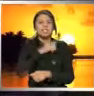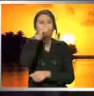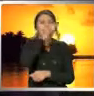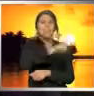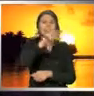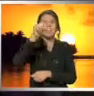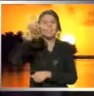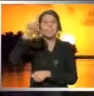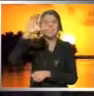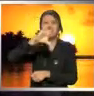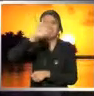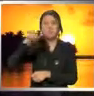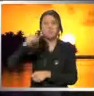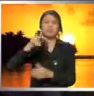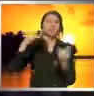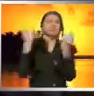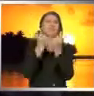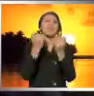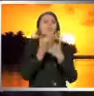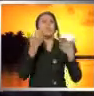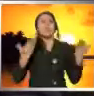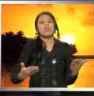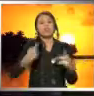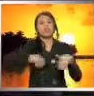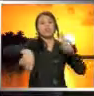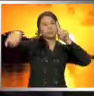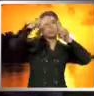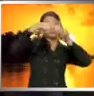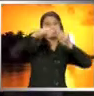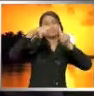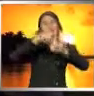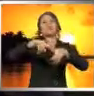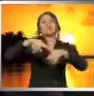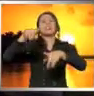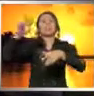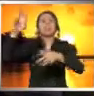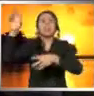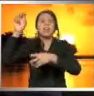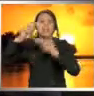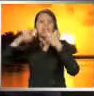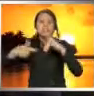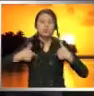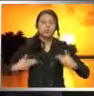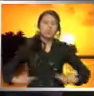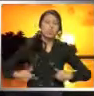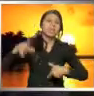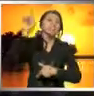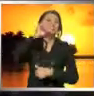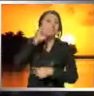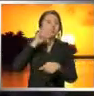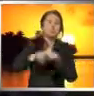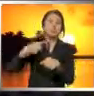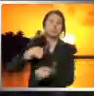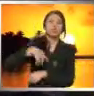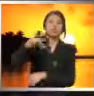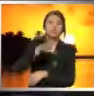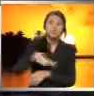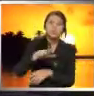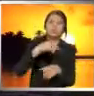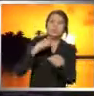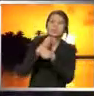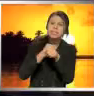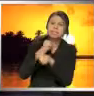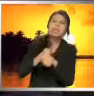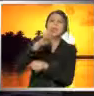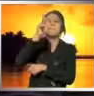ahora vuelvo digamos que al lado positivo de la sexualidad y de las relaciones humanas después de 15 años de investigar sobre pedofilia, pederastia, trata